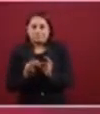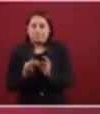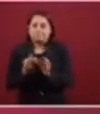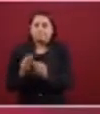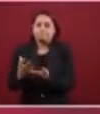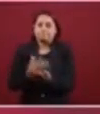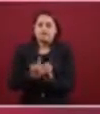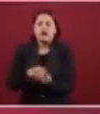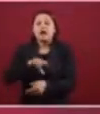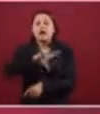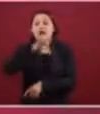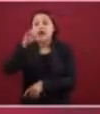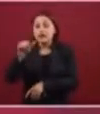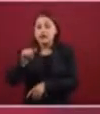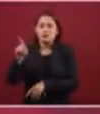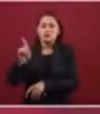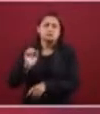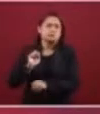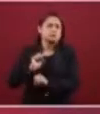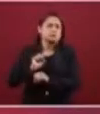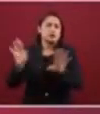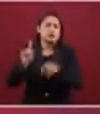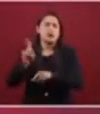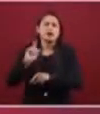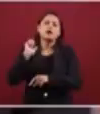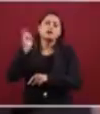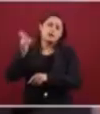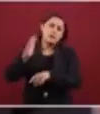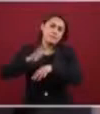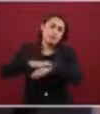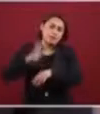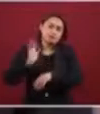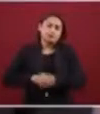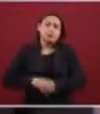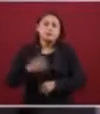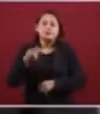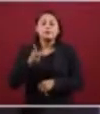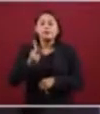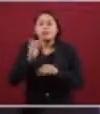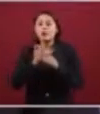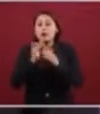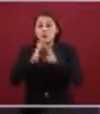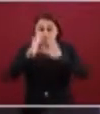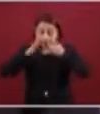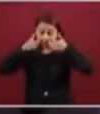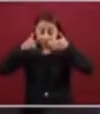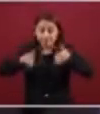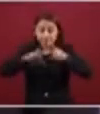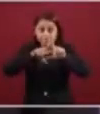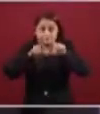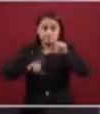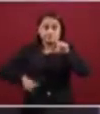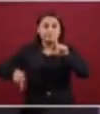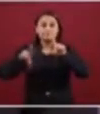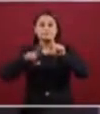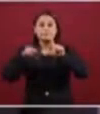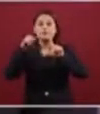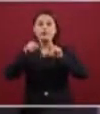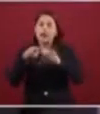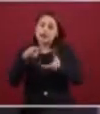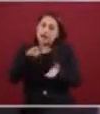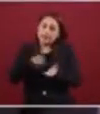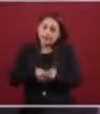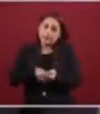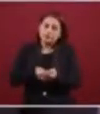importante. Ahorita nos estamos centrando en la información nacional y en nuestros convenios con agencias internacionales